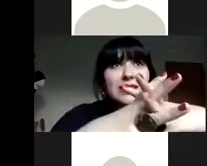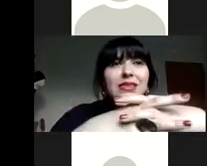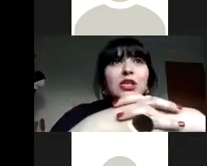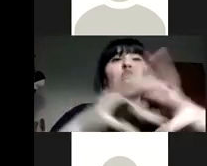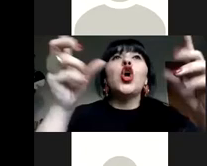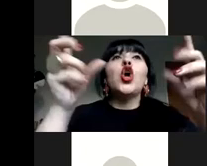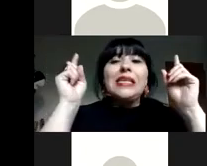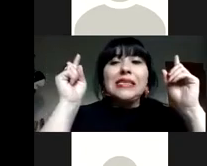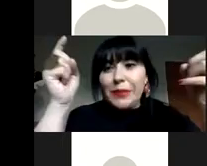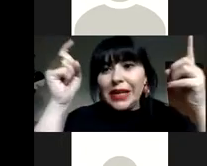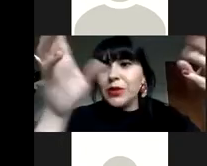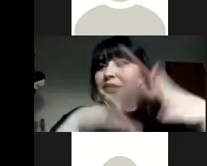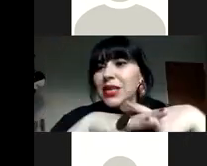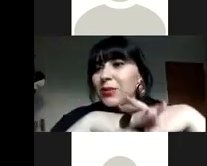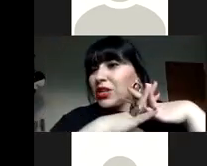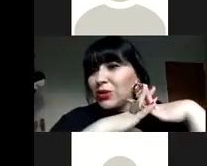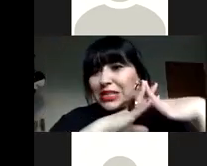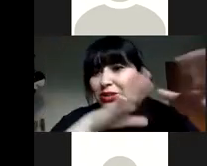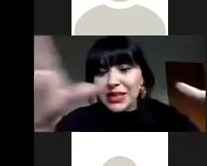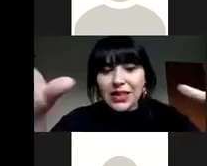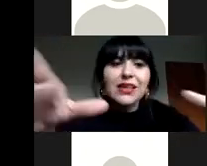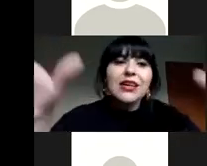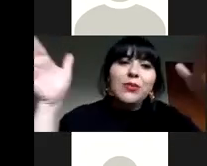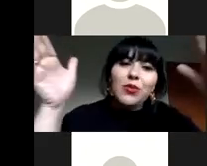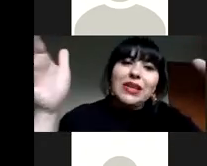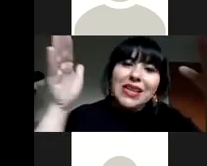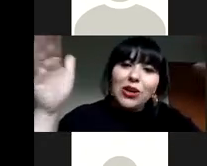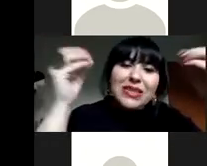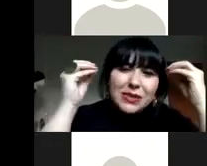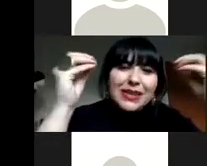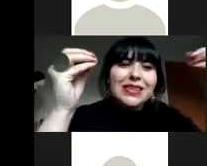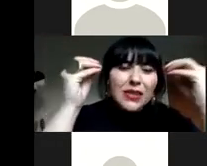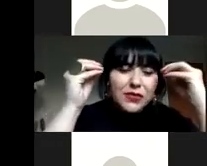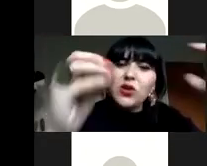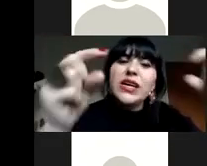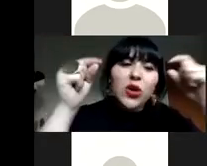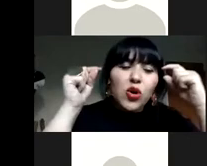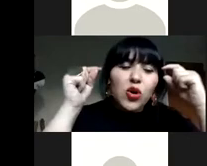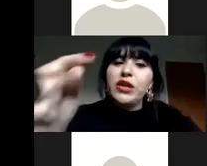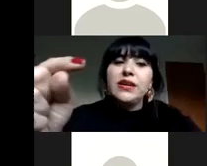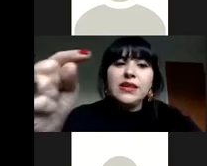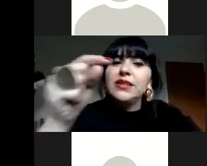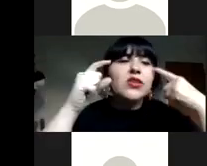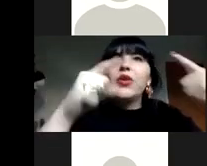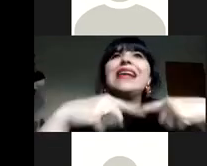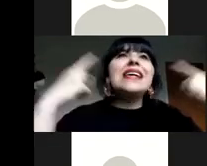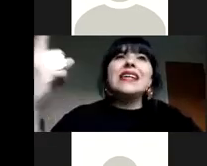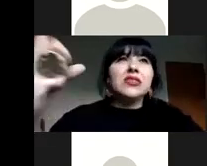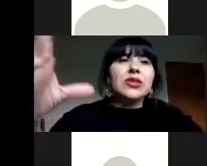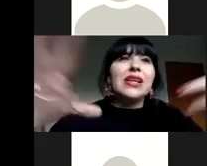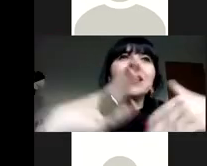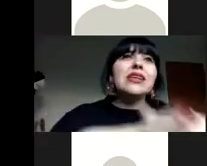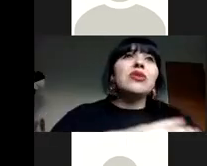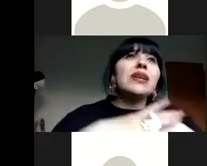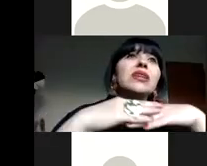¿cuáles serán los principales, porque sé que podríamos estar toda la tarde, pero cuáles serán los principales desafíos que hoy, no al regreso,